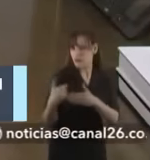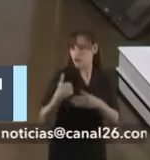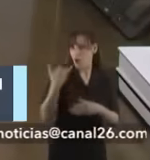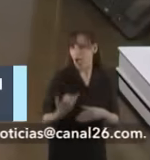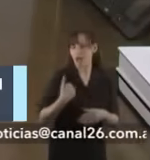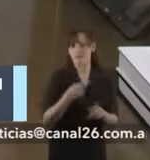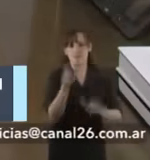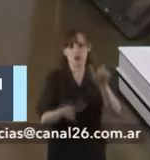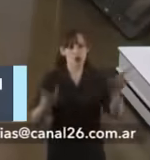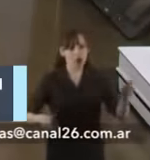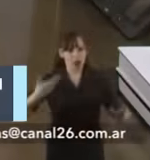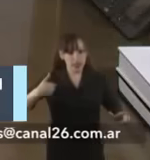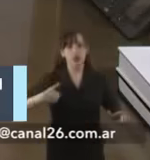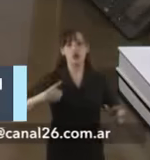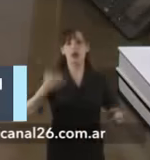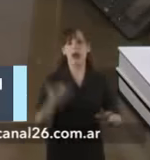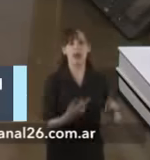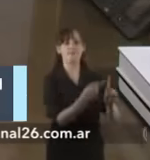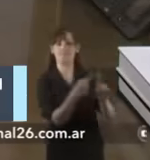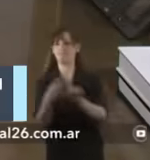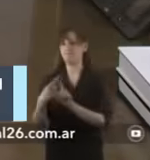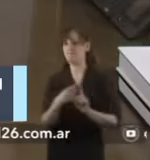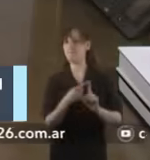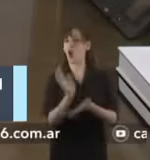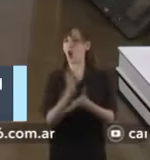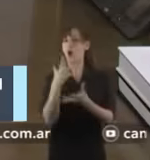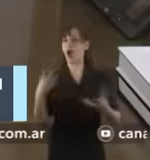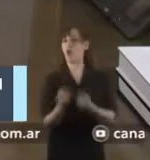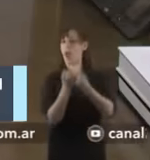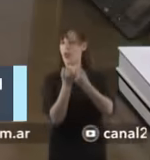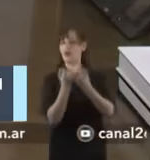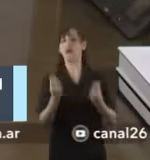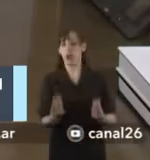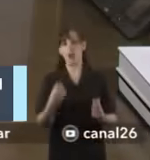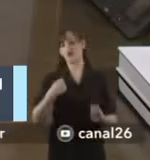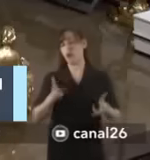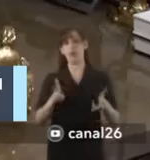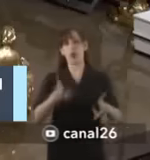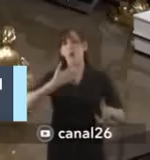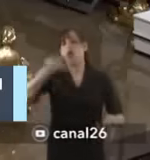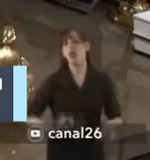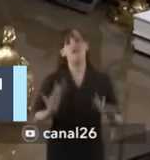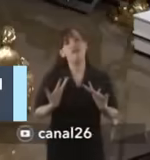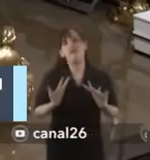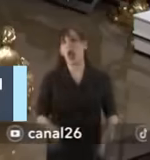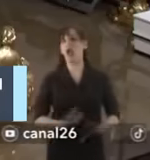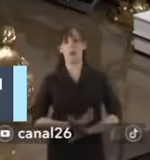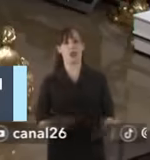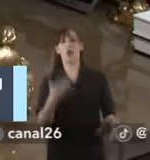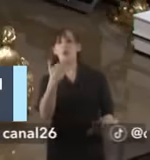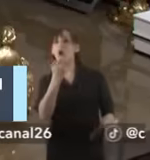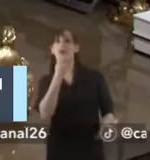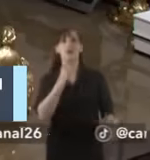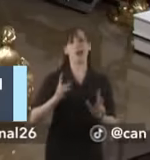honor Es mejor decir una verdad incómoda que una mentira confortable y a pesar de que no les